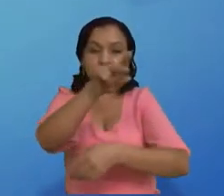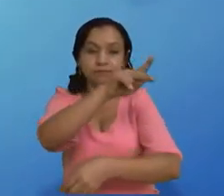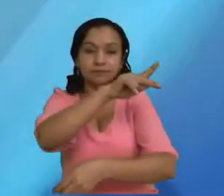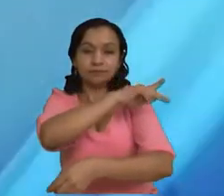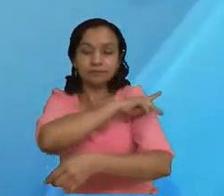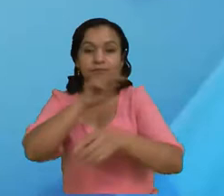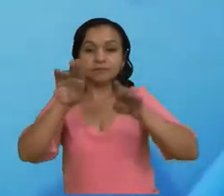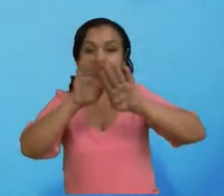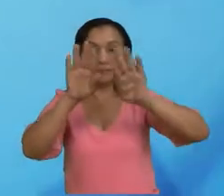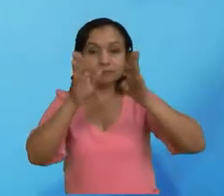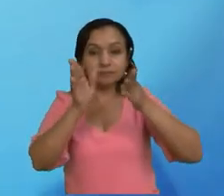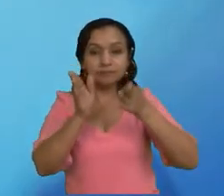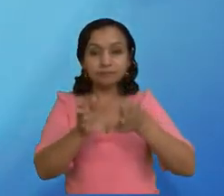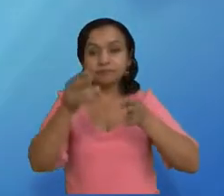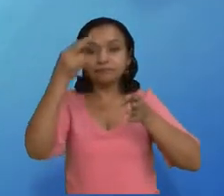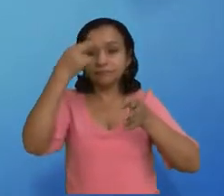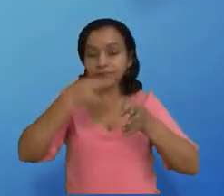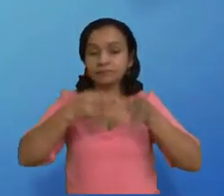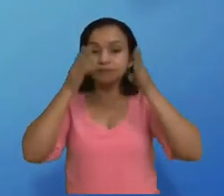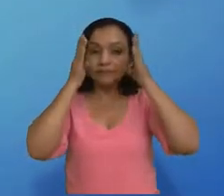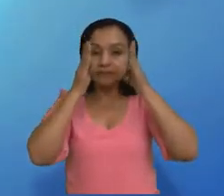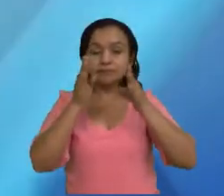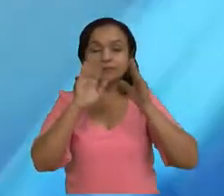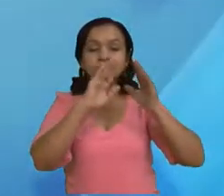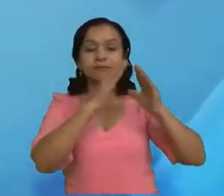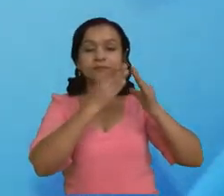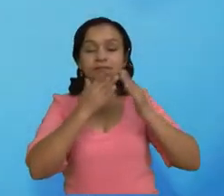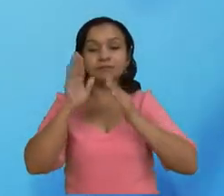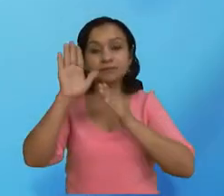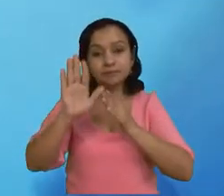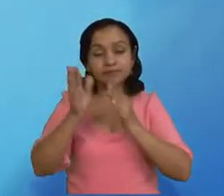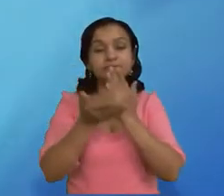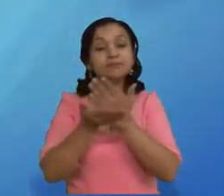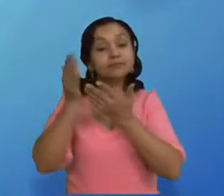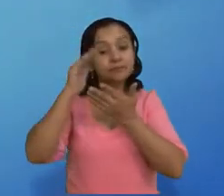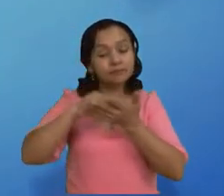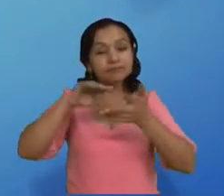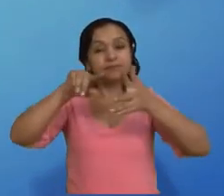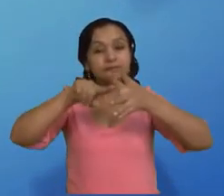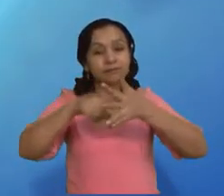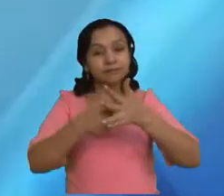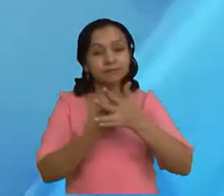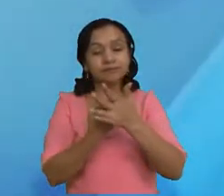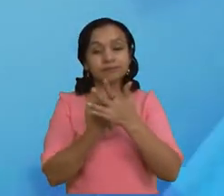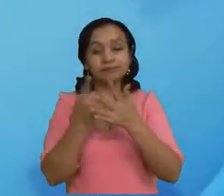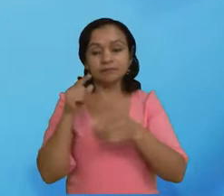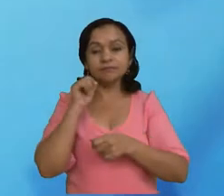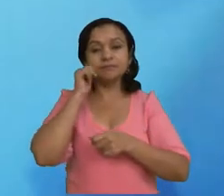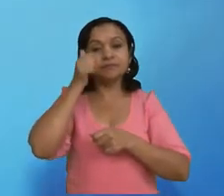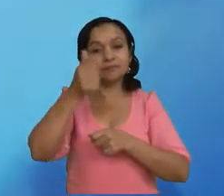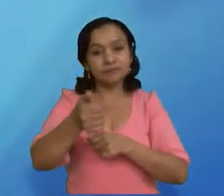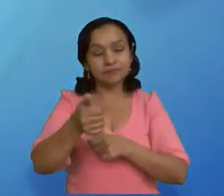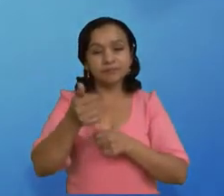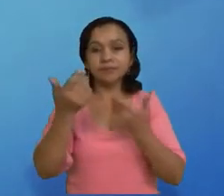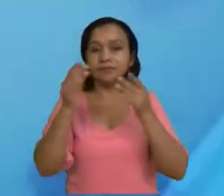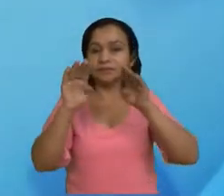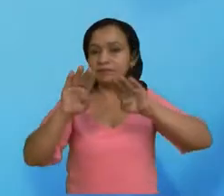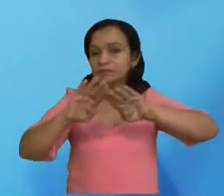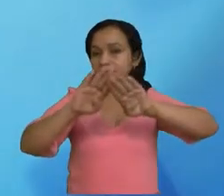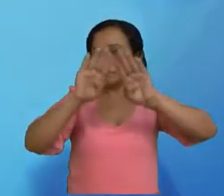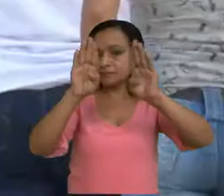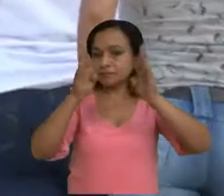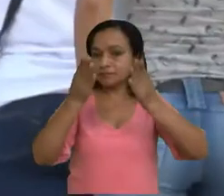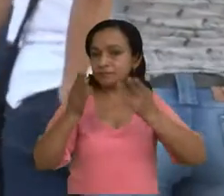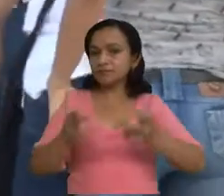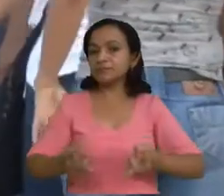mujer, empezando por el Distrito 5 a partir del día de mañana. Mujeres por la